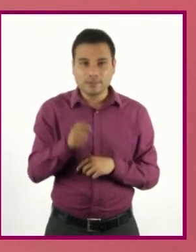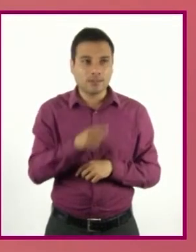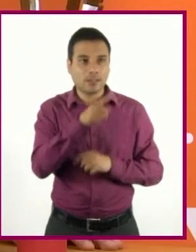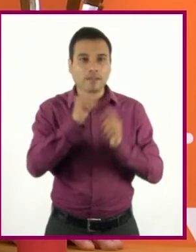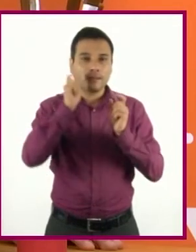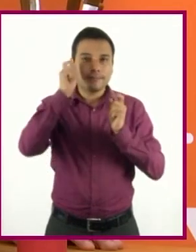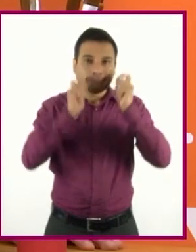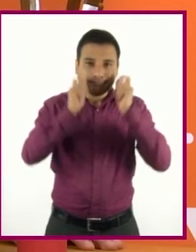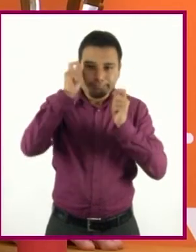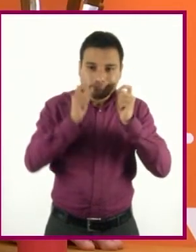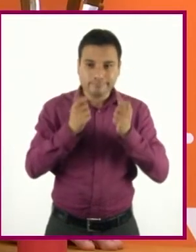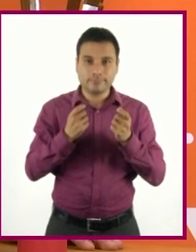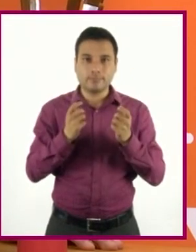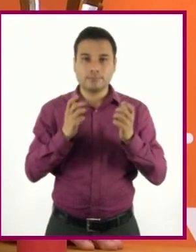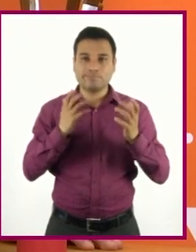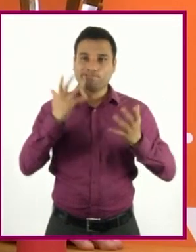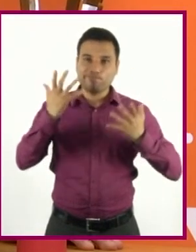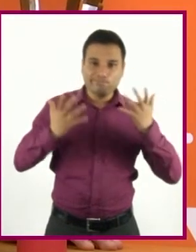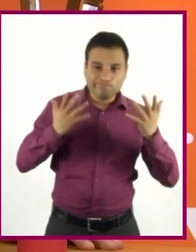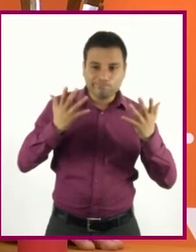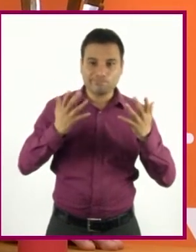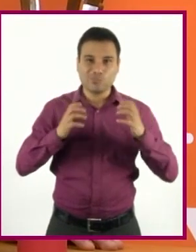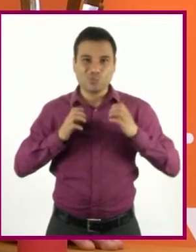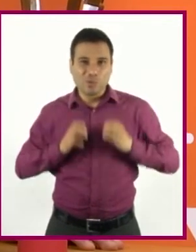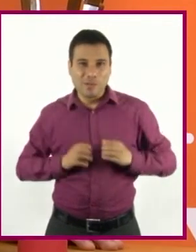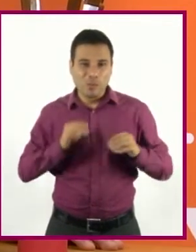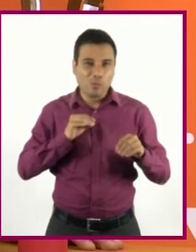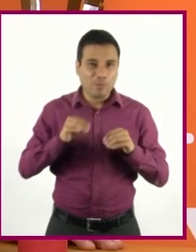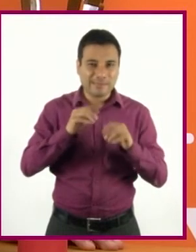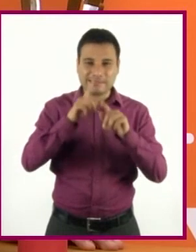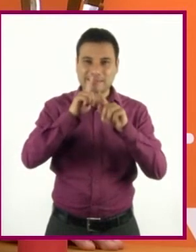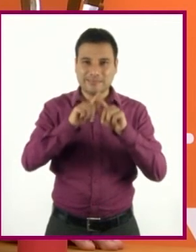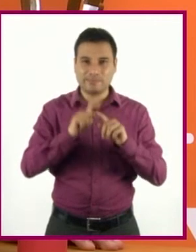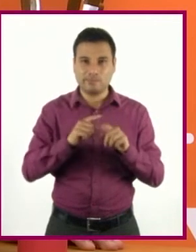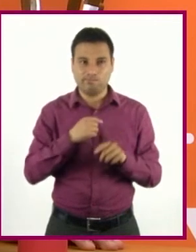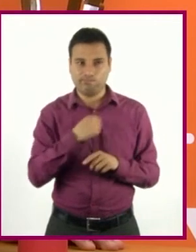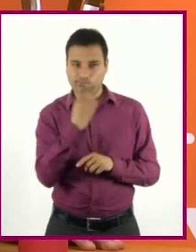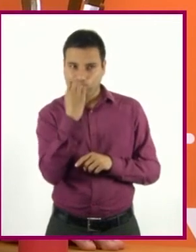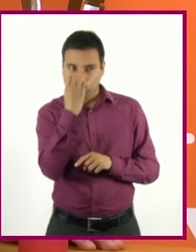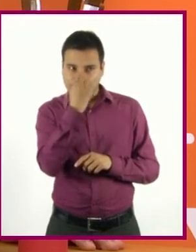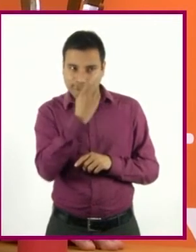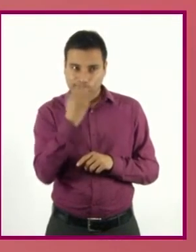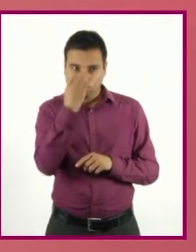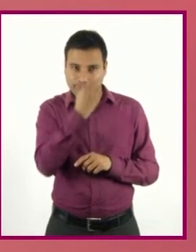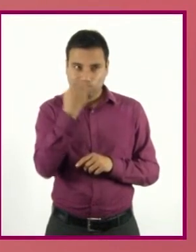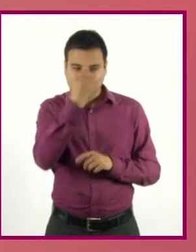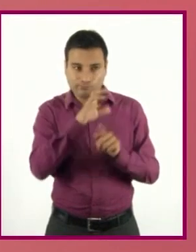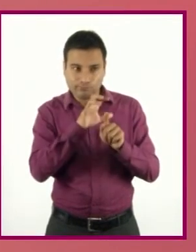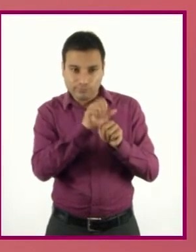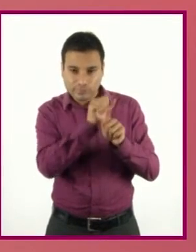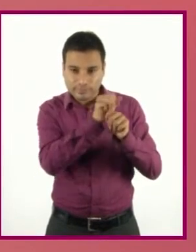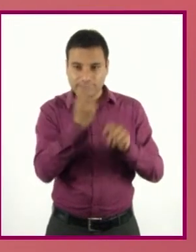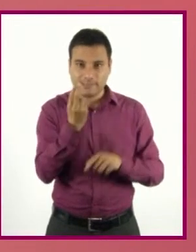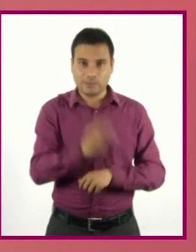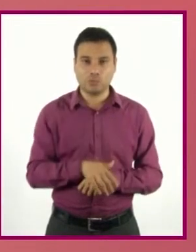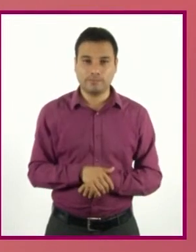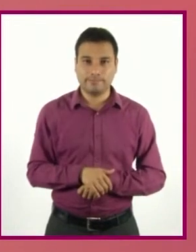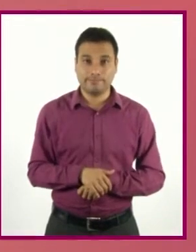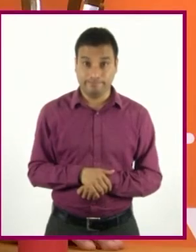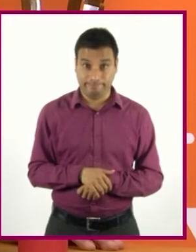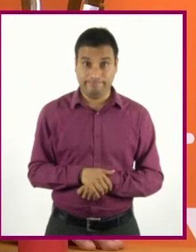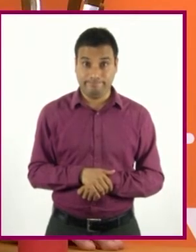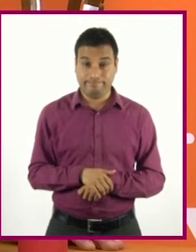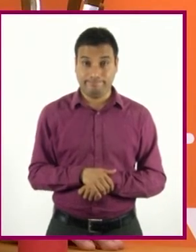expresiones, sus gestos, las reacciones que tiene ante algunas preguntas o situaciones. Eso que no